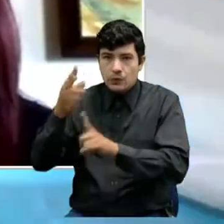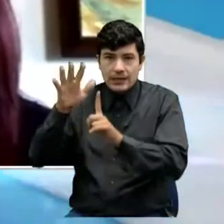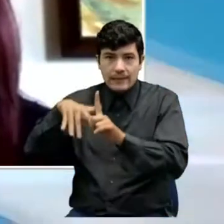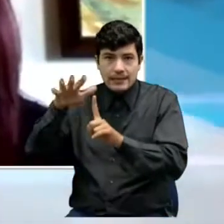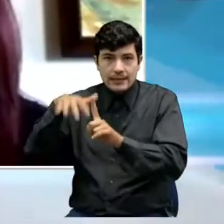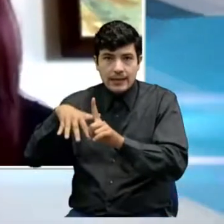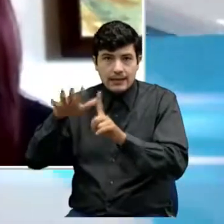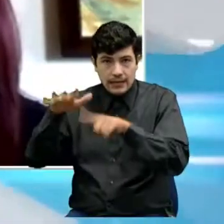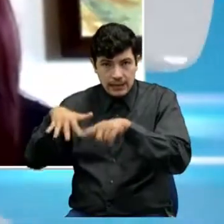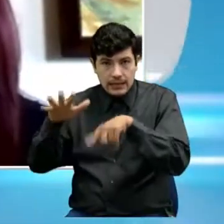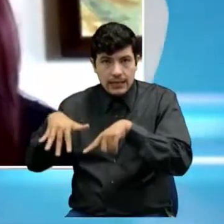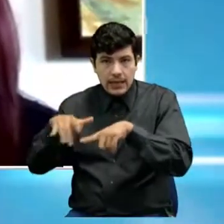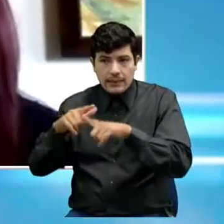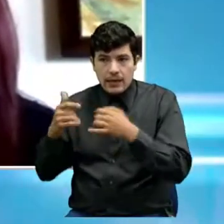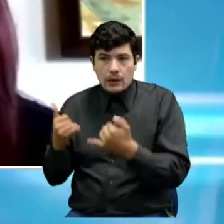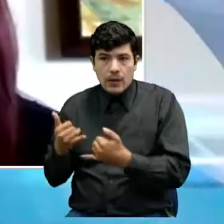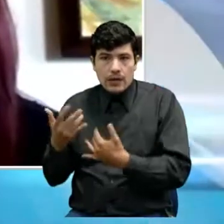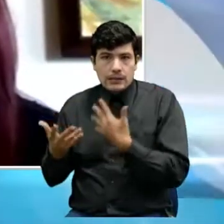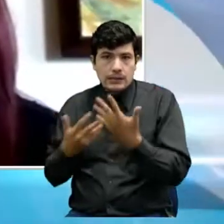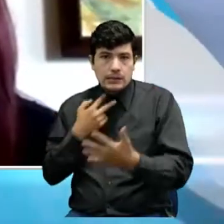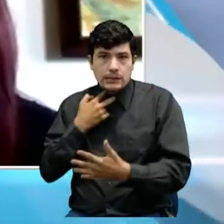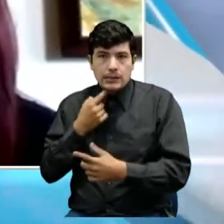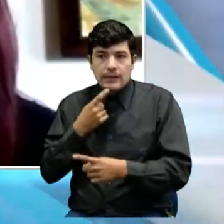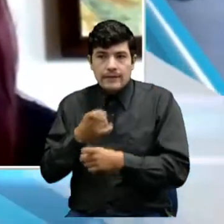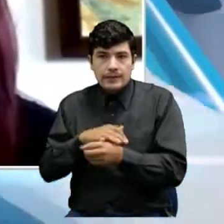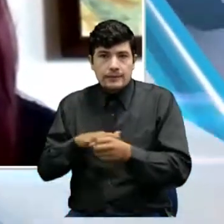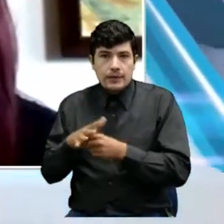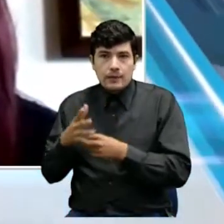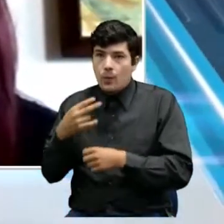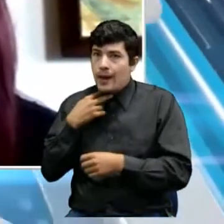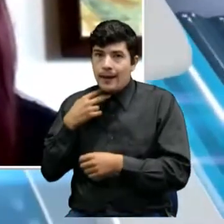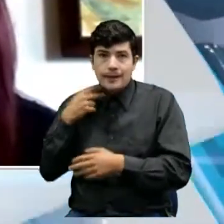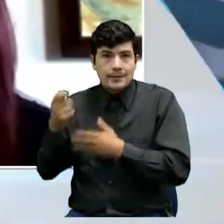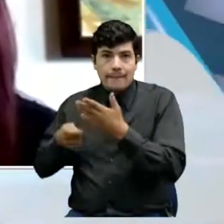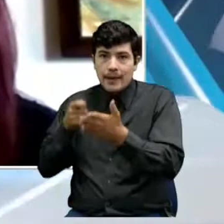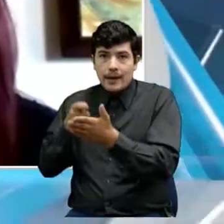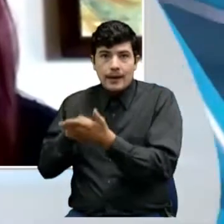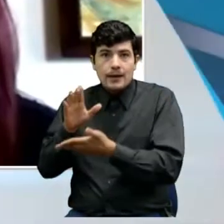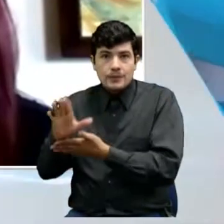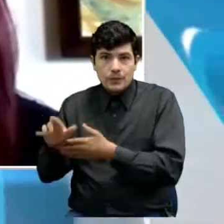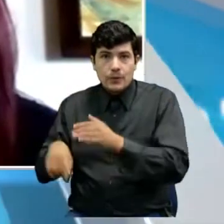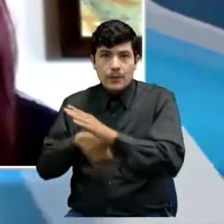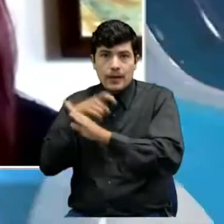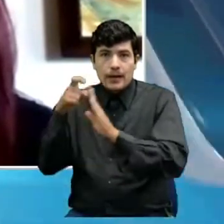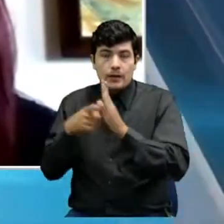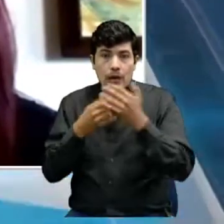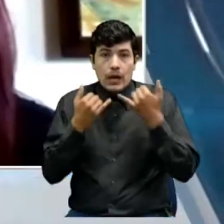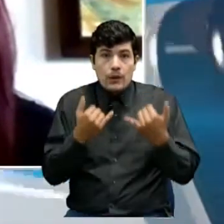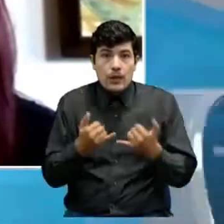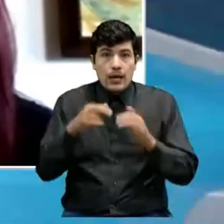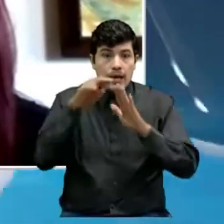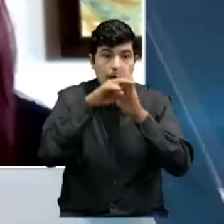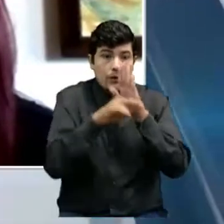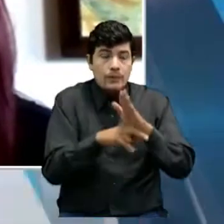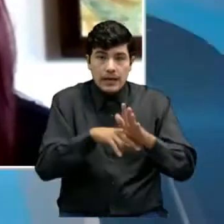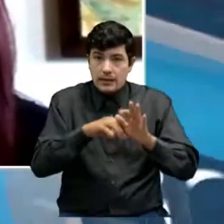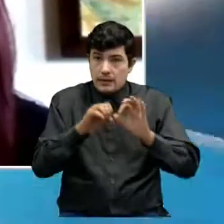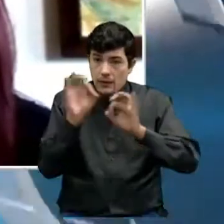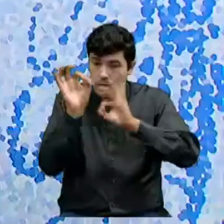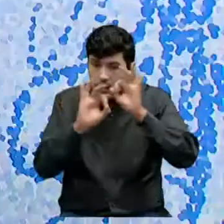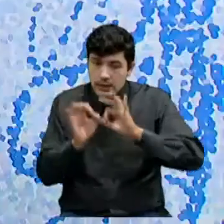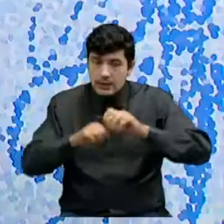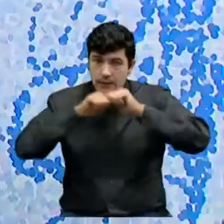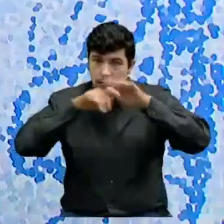sector empresarial tan afectado por esta pandemia. Norma en la cual estaremos prestos a socializar con